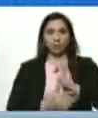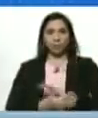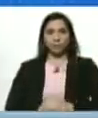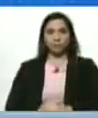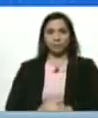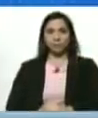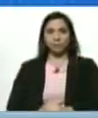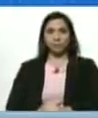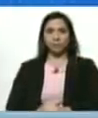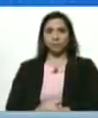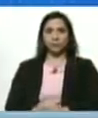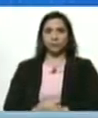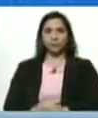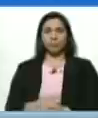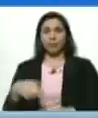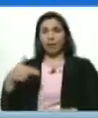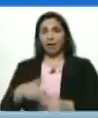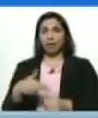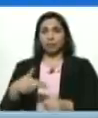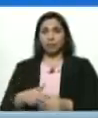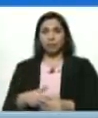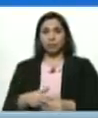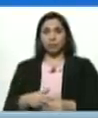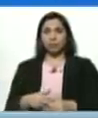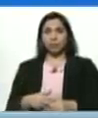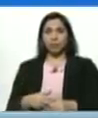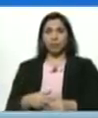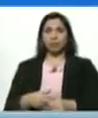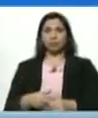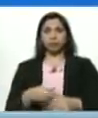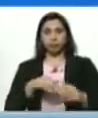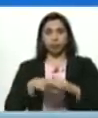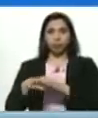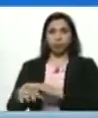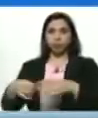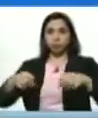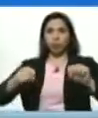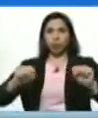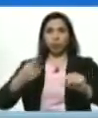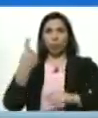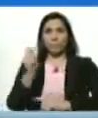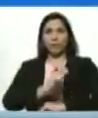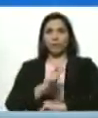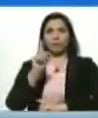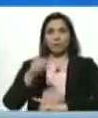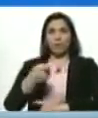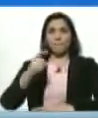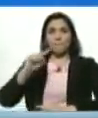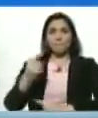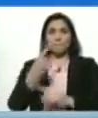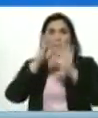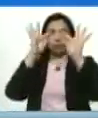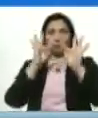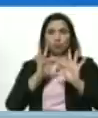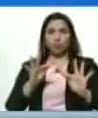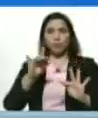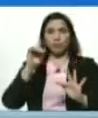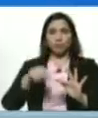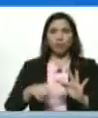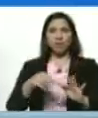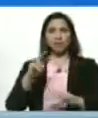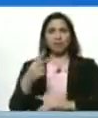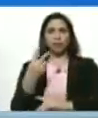de gasolina por un mes acumulables para las motos en la primera modalidad la segunda